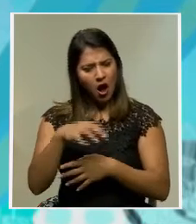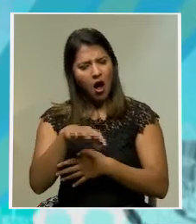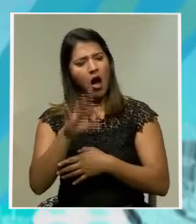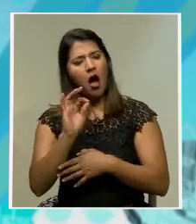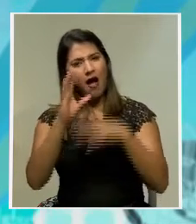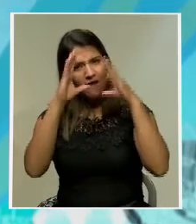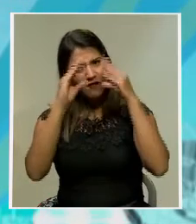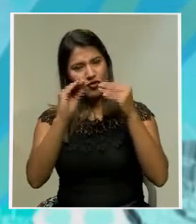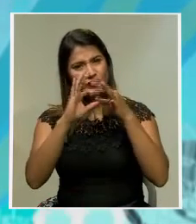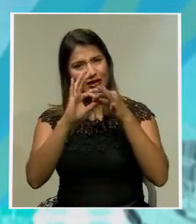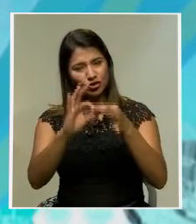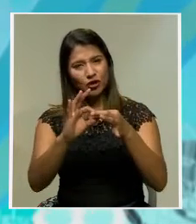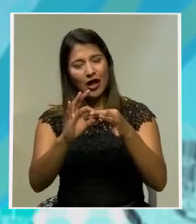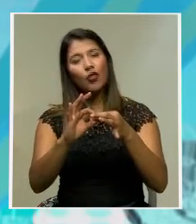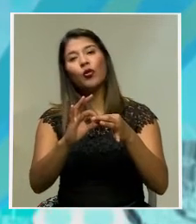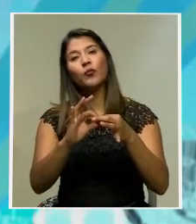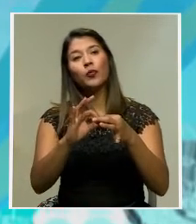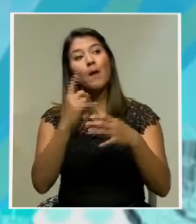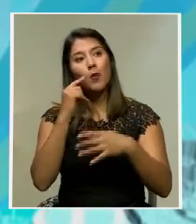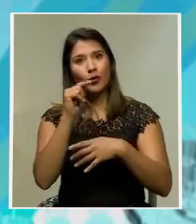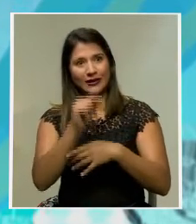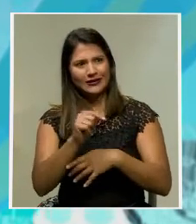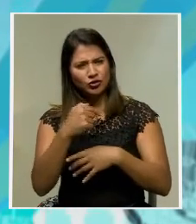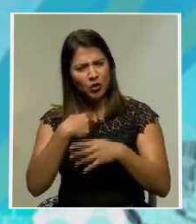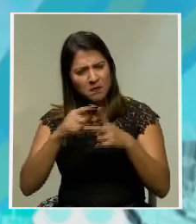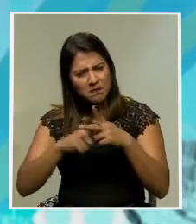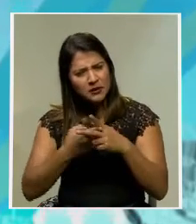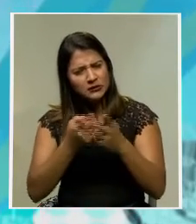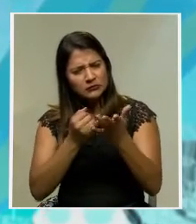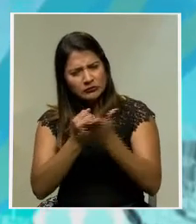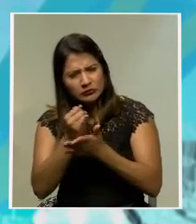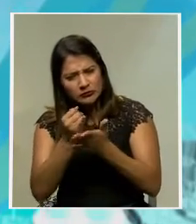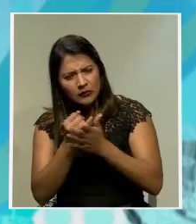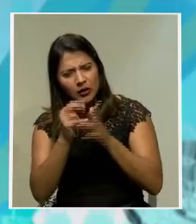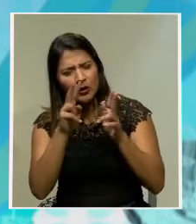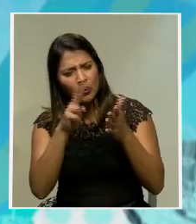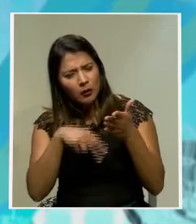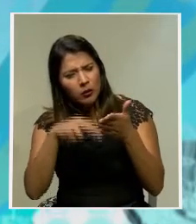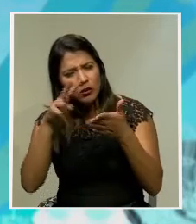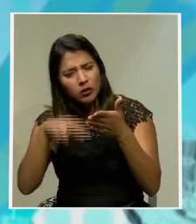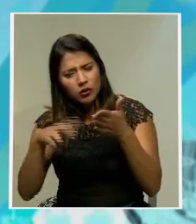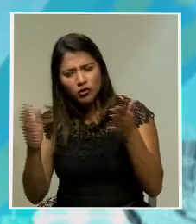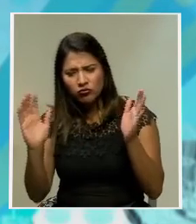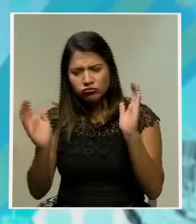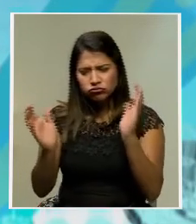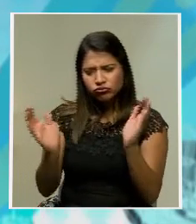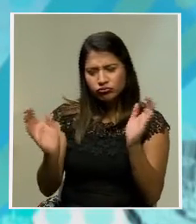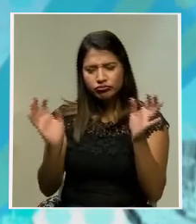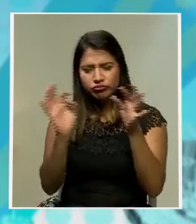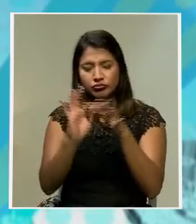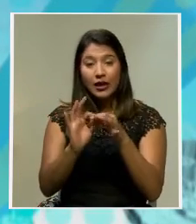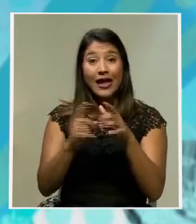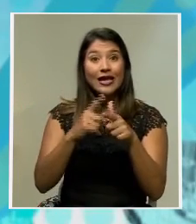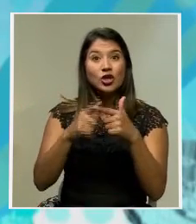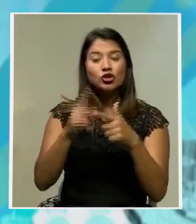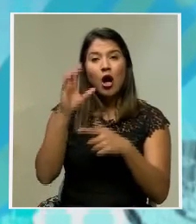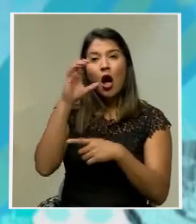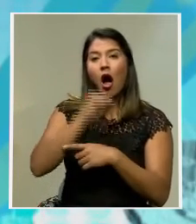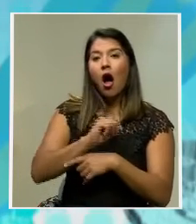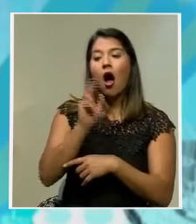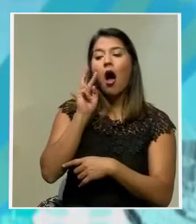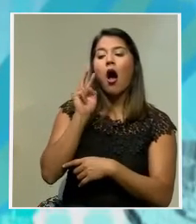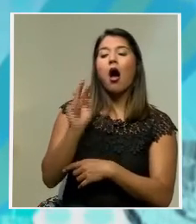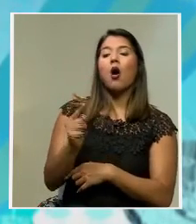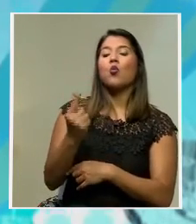semanario Universidad. Empecé a darle seguimiento y a concatenar uno con otro y más, y vi que ahí había una oportunidad